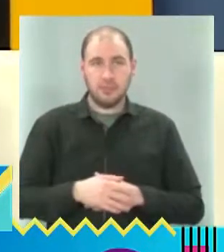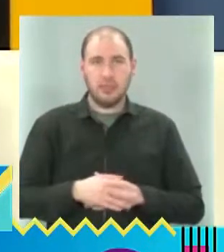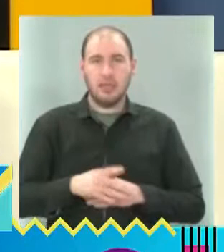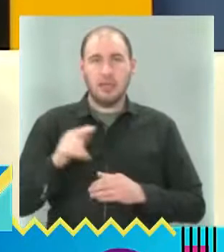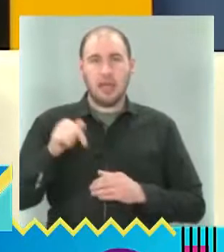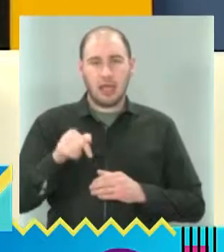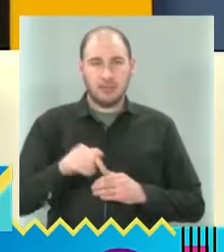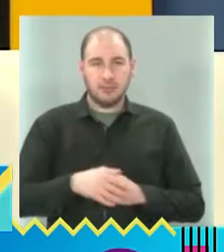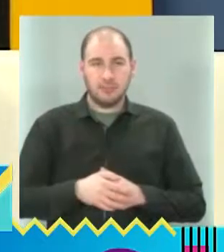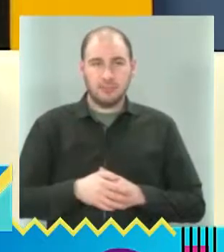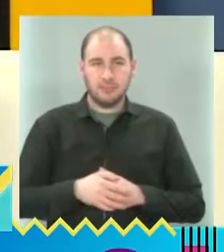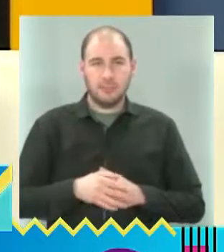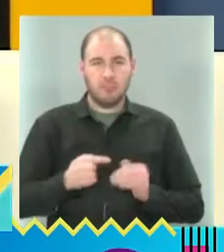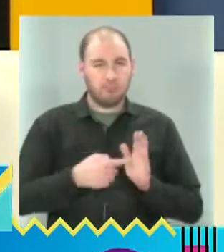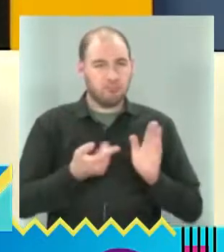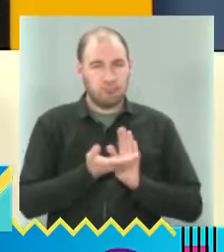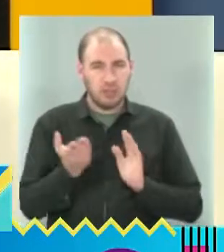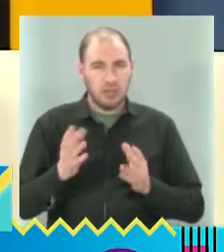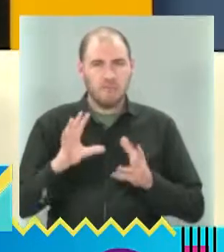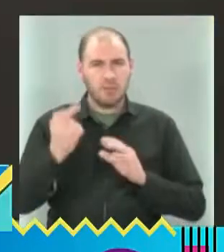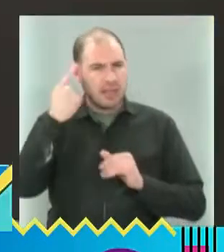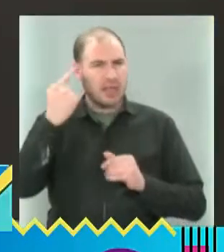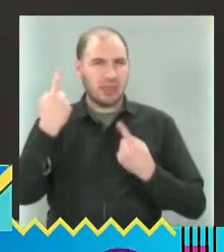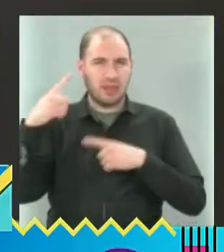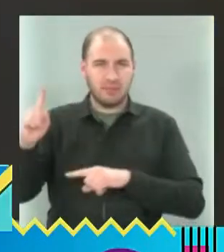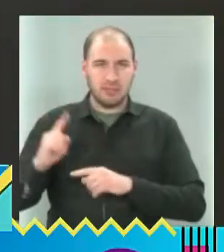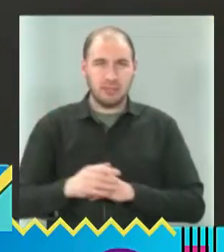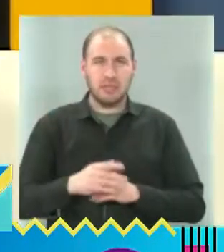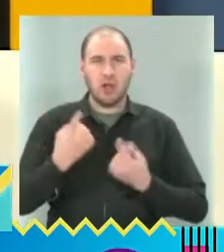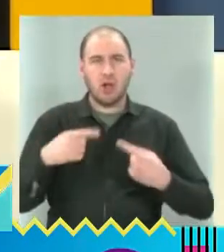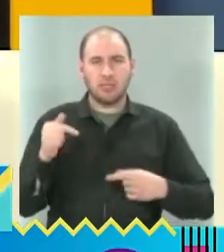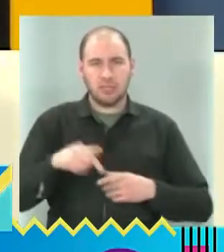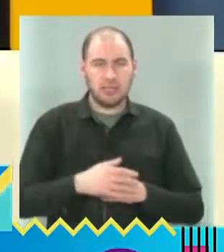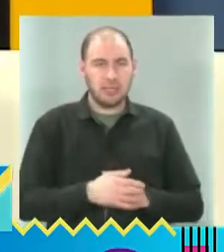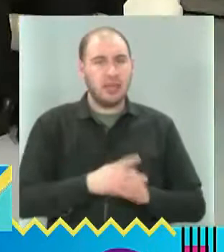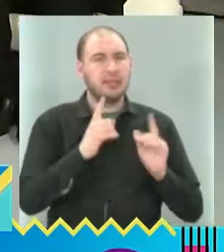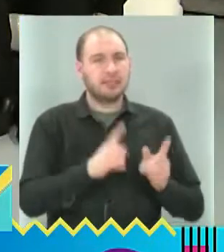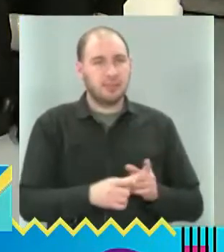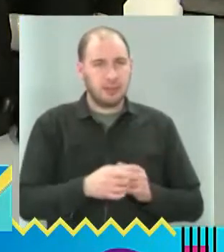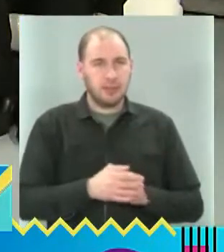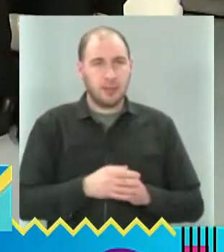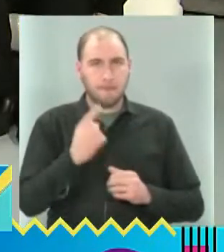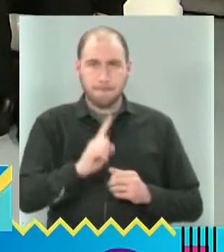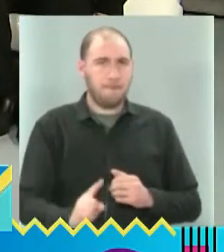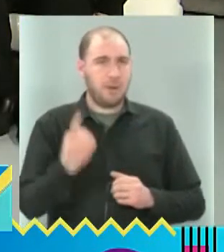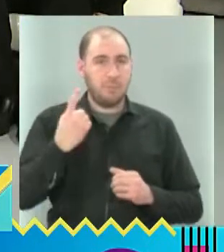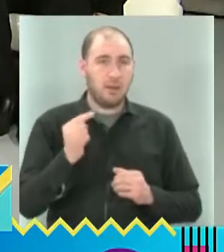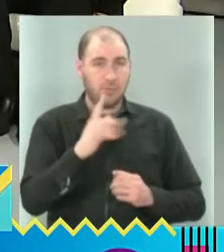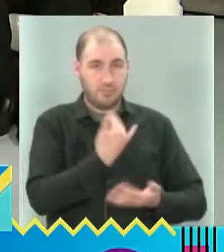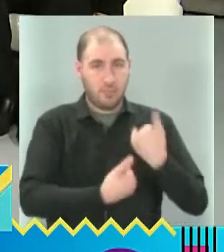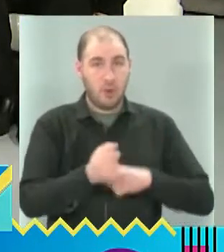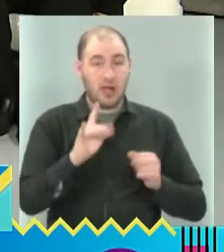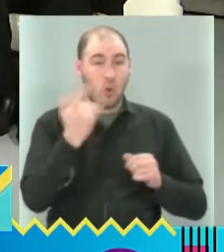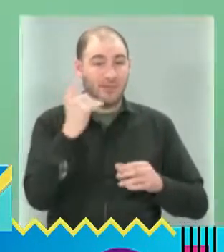está mostrando que hay otra concepción de la situación. Y que de alguna forma también son pioneros, como bien decís, a